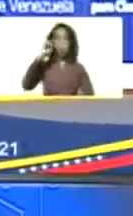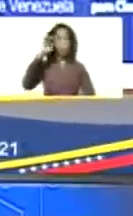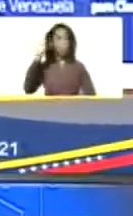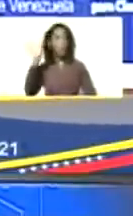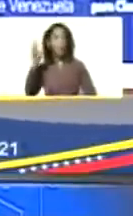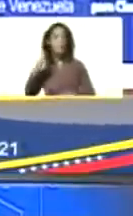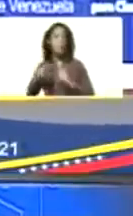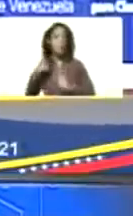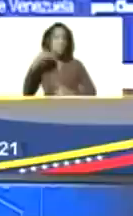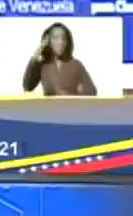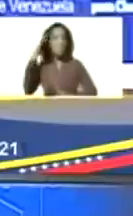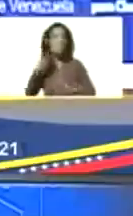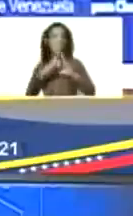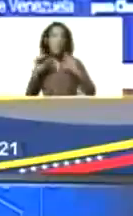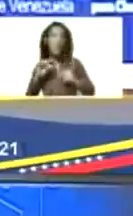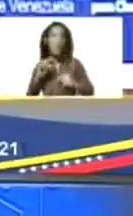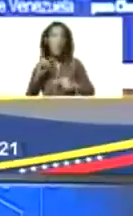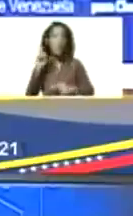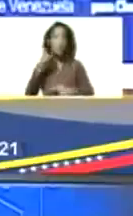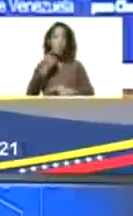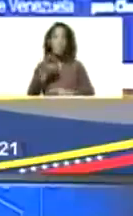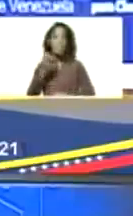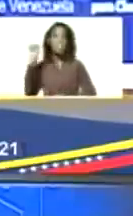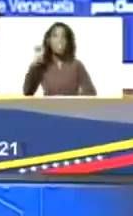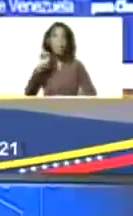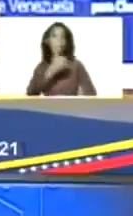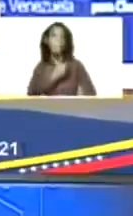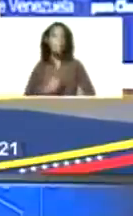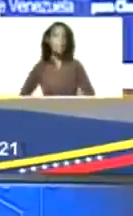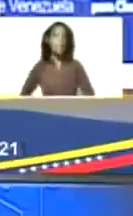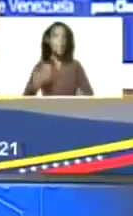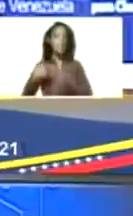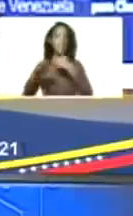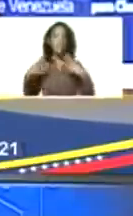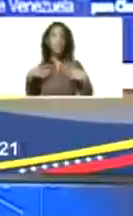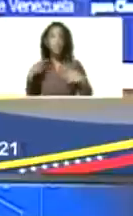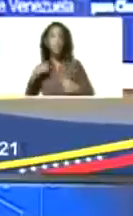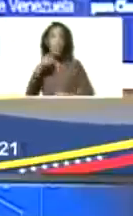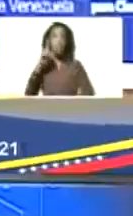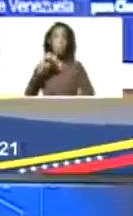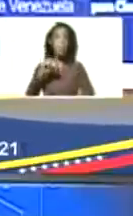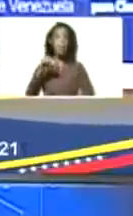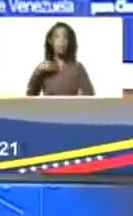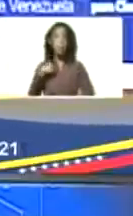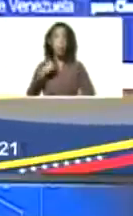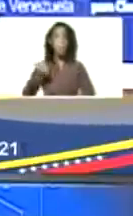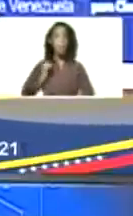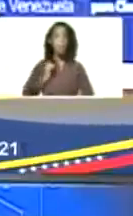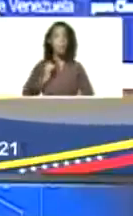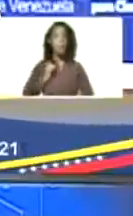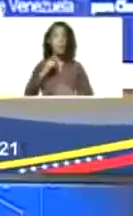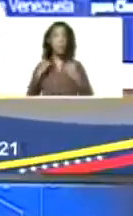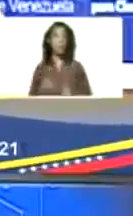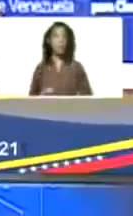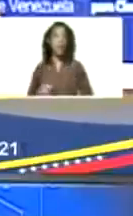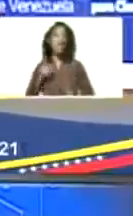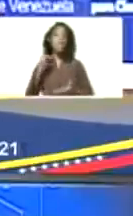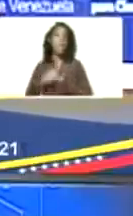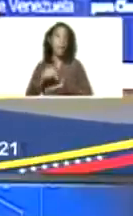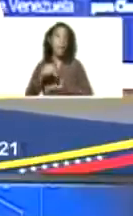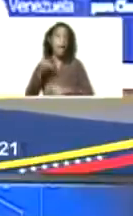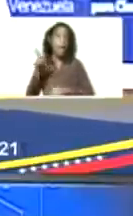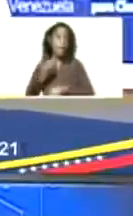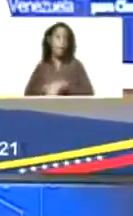Más de uno por ahí dijo, ay, si el presidente se va de vacaciones, yo también voy a agarrar mis días. Llegará el momento, pues, de esas